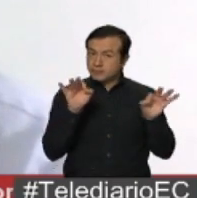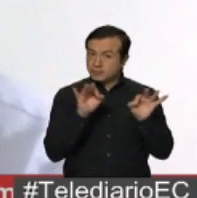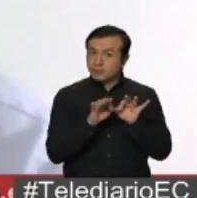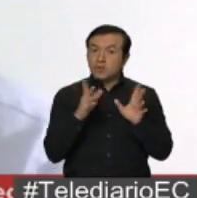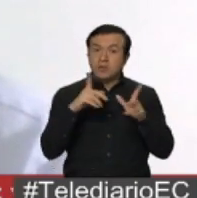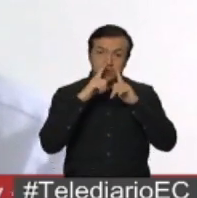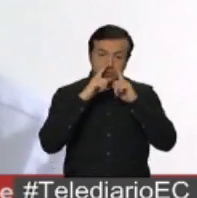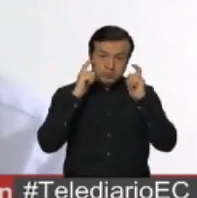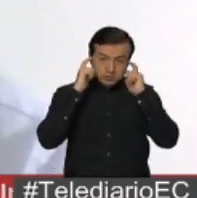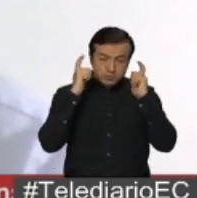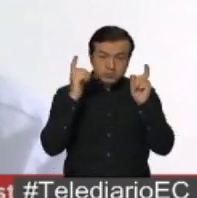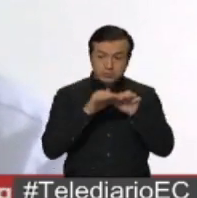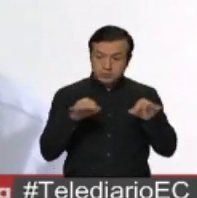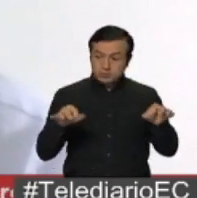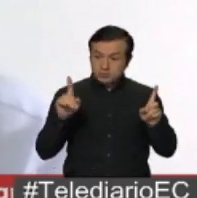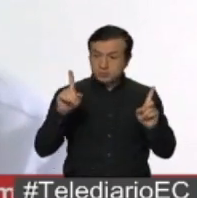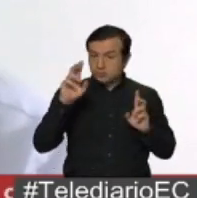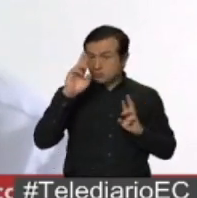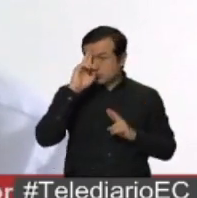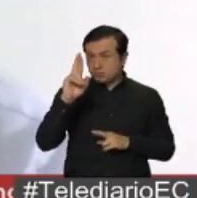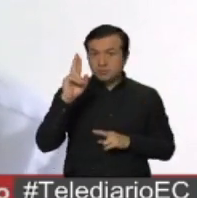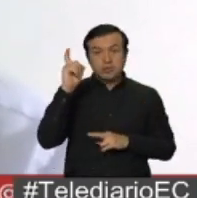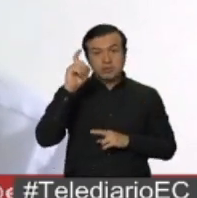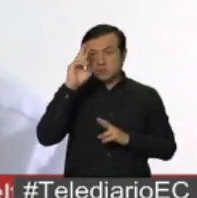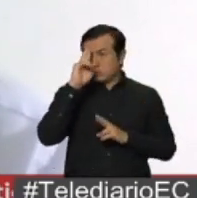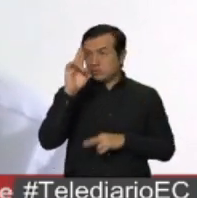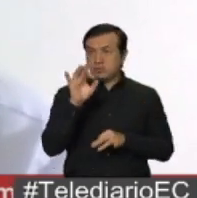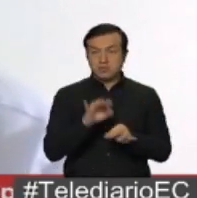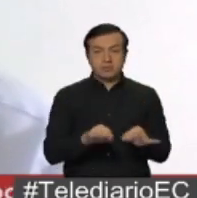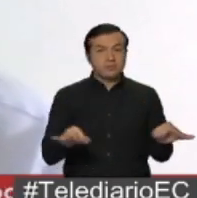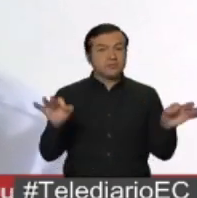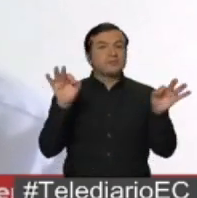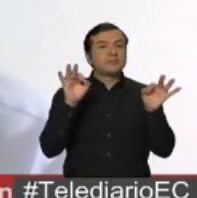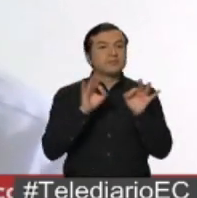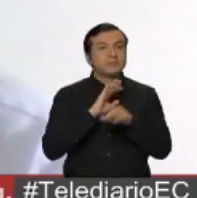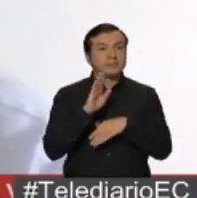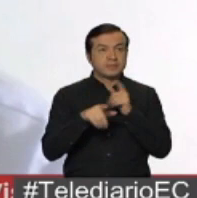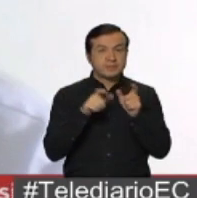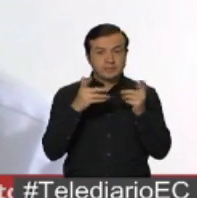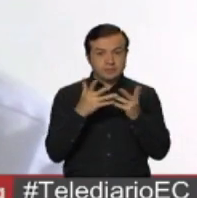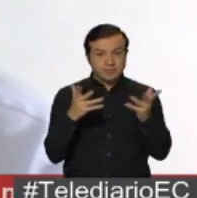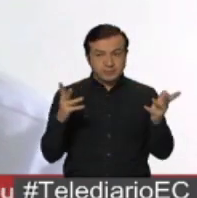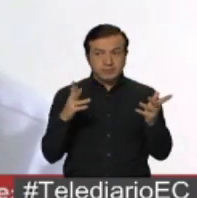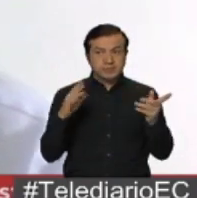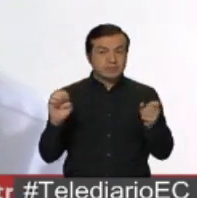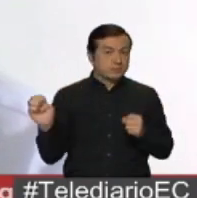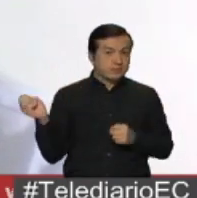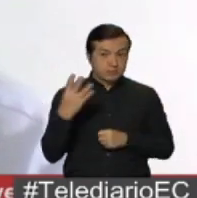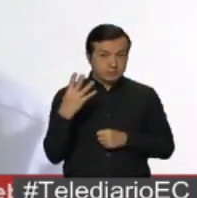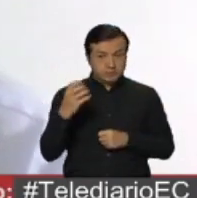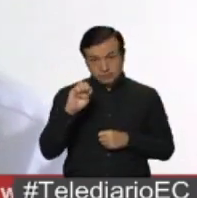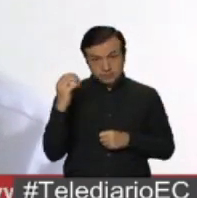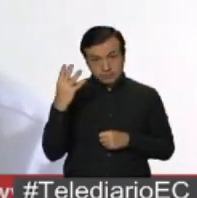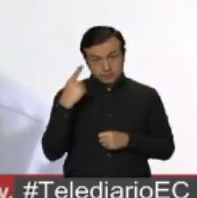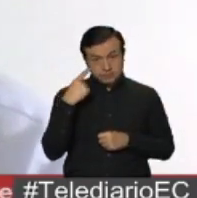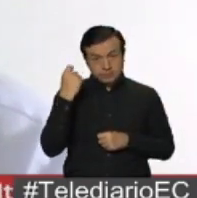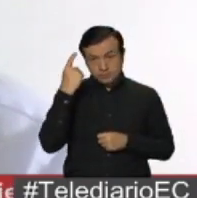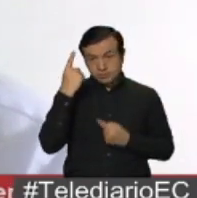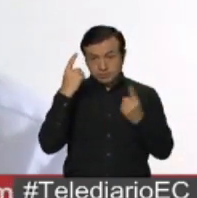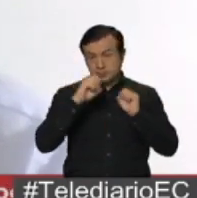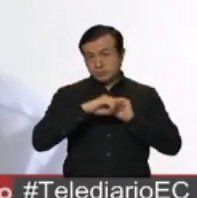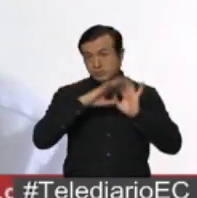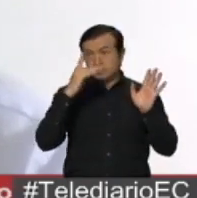uso de mascarilla del distanciamiento y el respeto el respeto quizás sea un cuarto punto ahí que no lo estamos tomando en cuenta